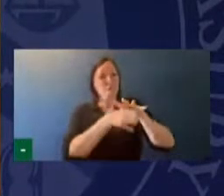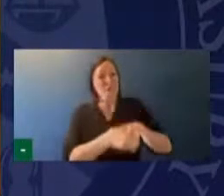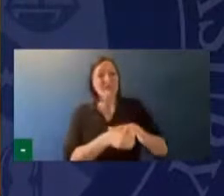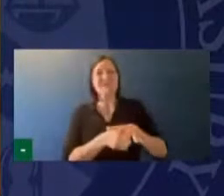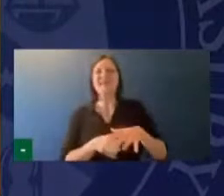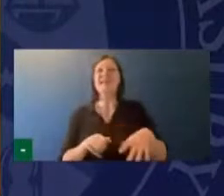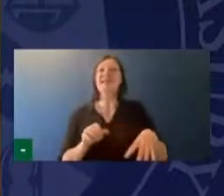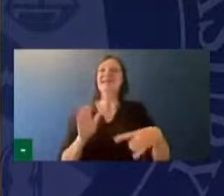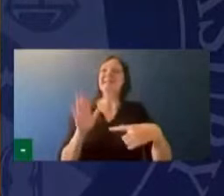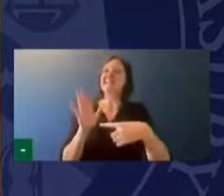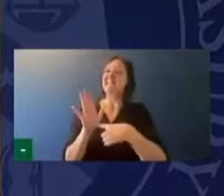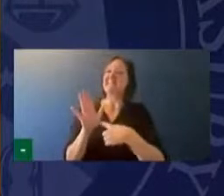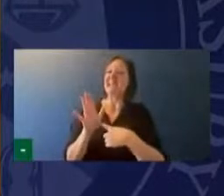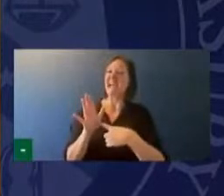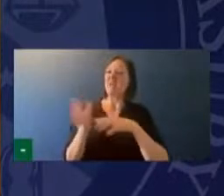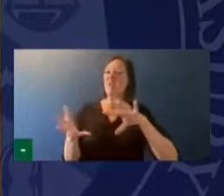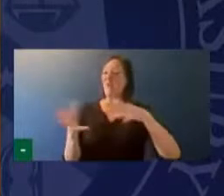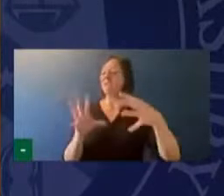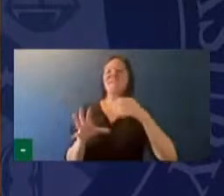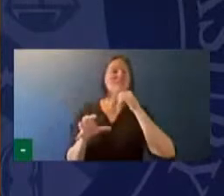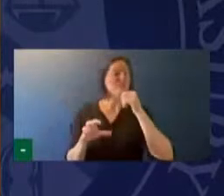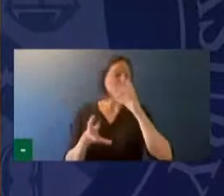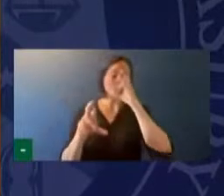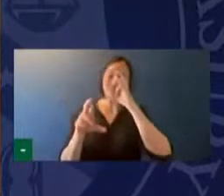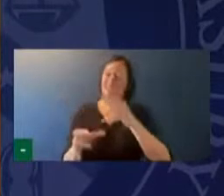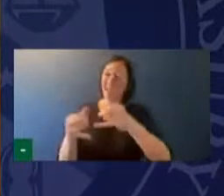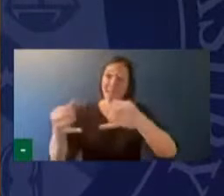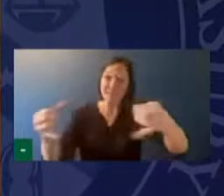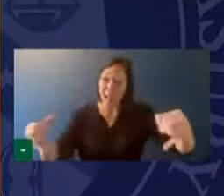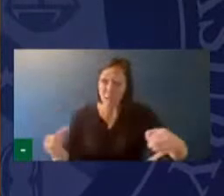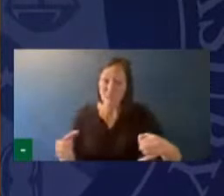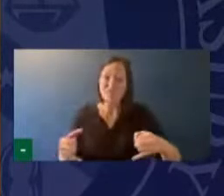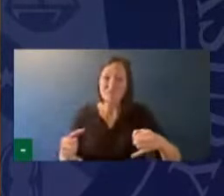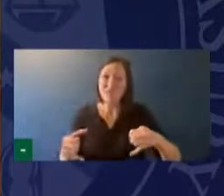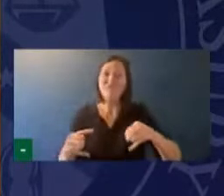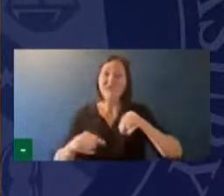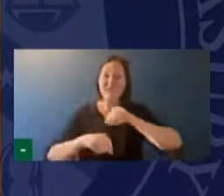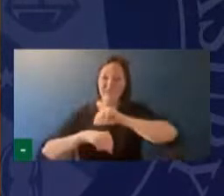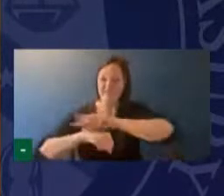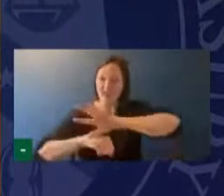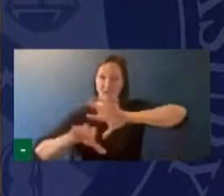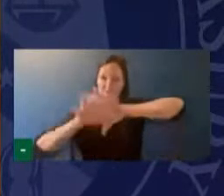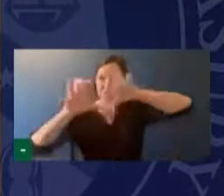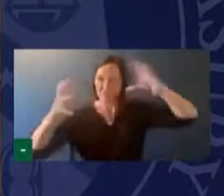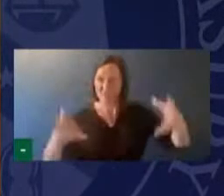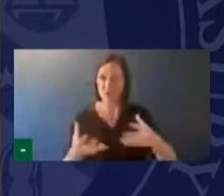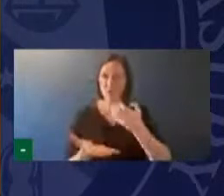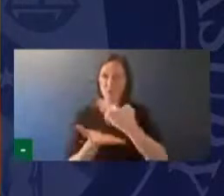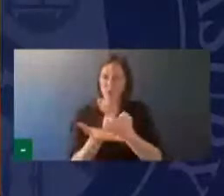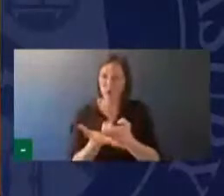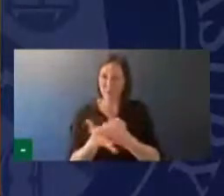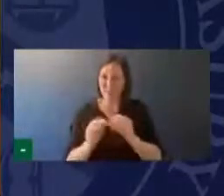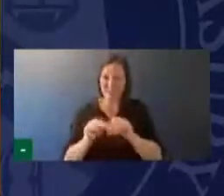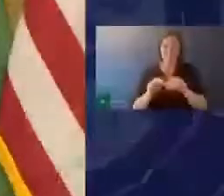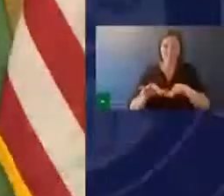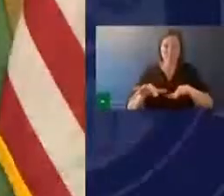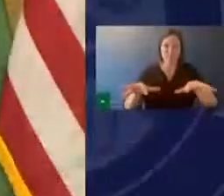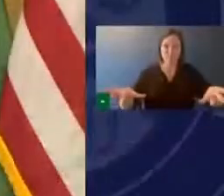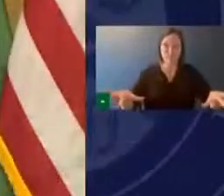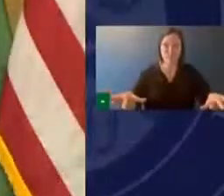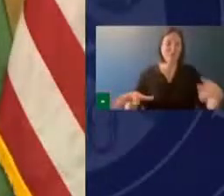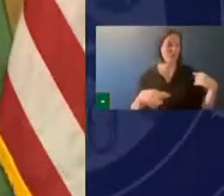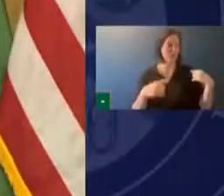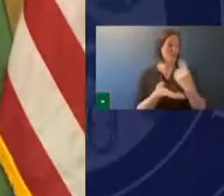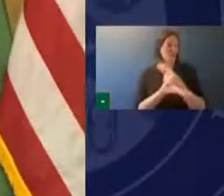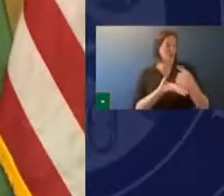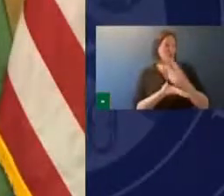do not respect boundaries. They can have cascading effects on the global economy. In the past